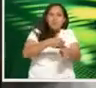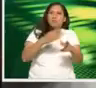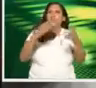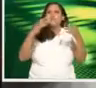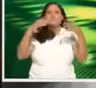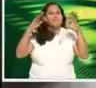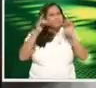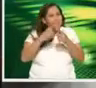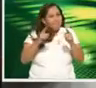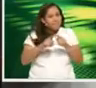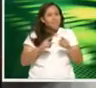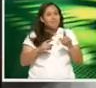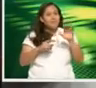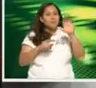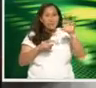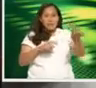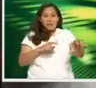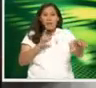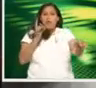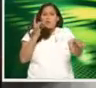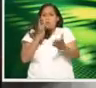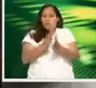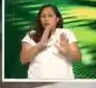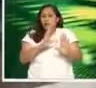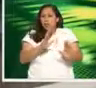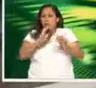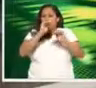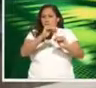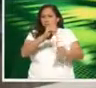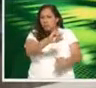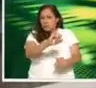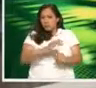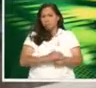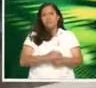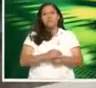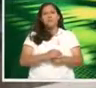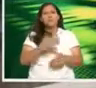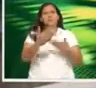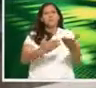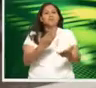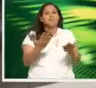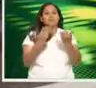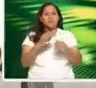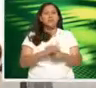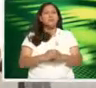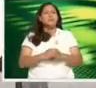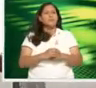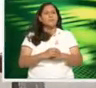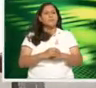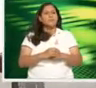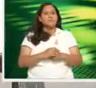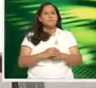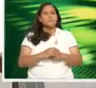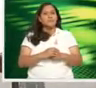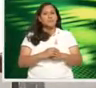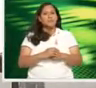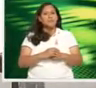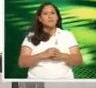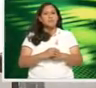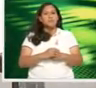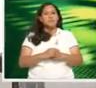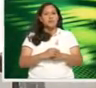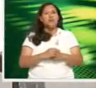etcétera, ¿no? Y que ahí ya es el único momento en que se pueden desarrollar. Ya más adelante, ¿no? Y ¿cómo podemos identificarlas,